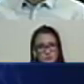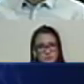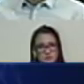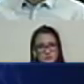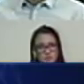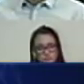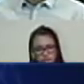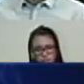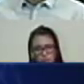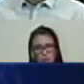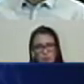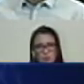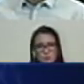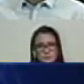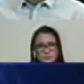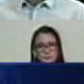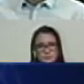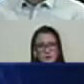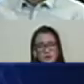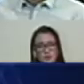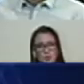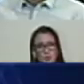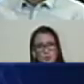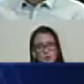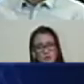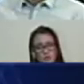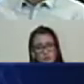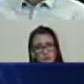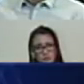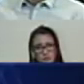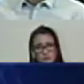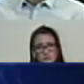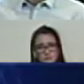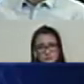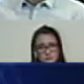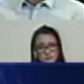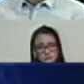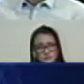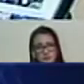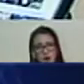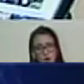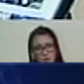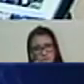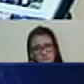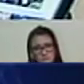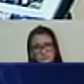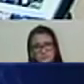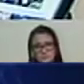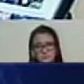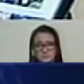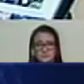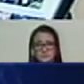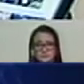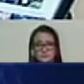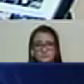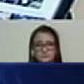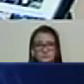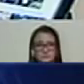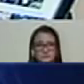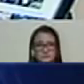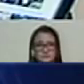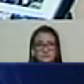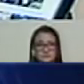podía hacer otra cosa el señor Falcón que recurrir a los expedientes que siempre recurren. Empezar a buscar